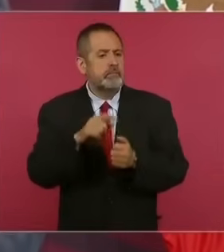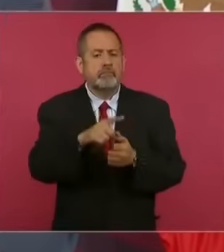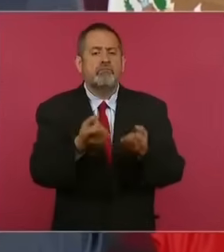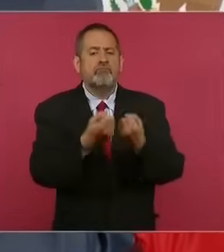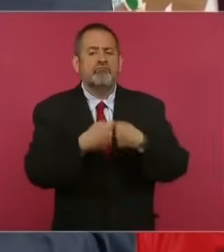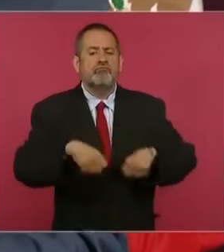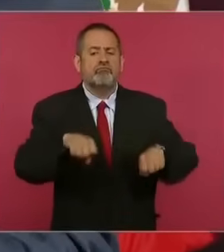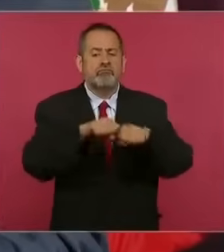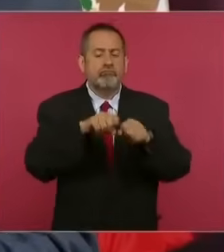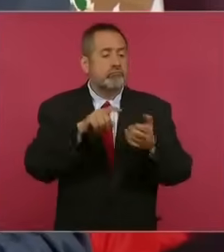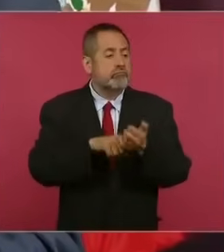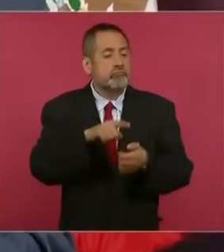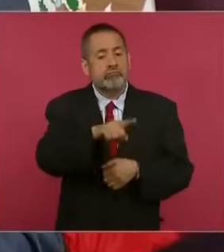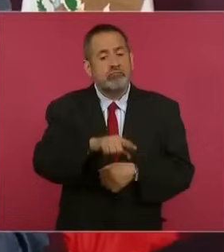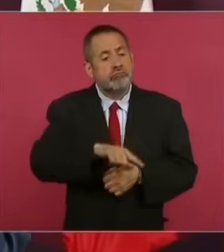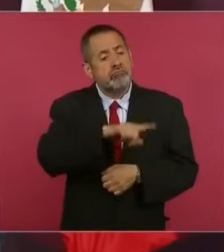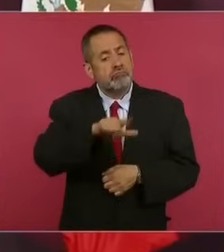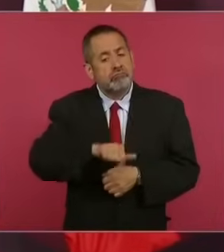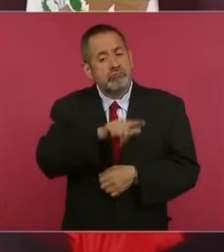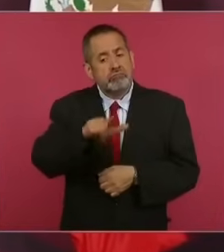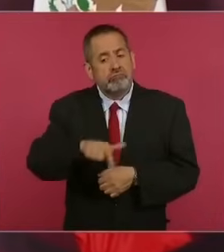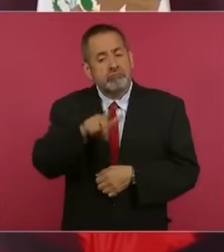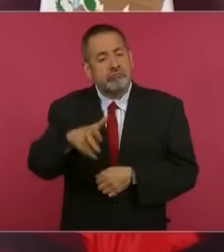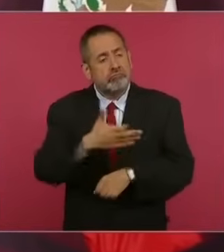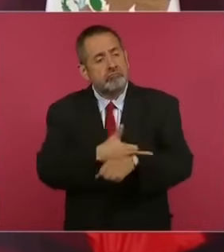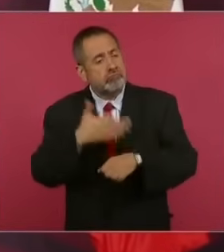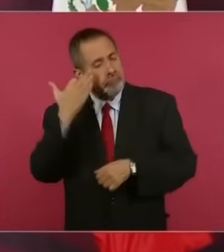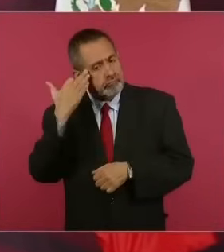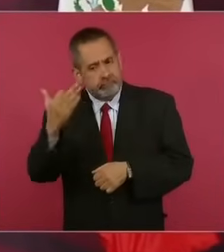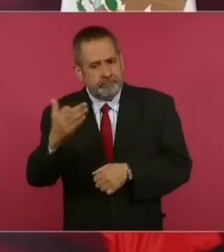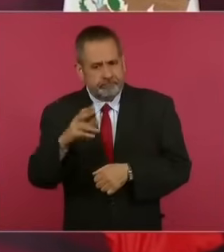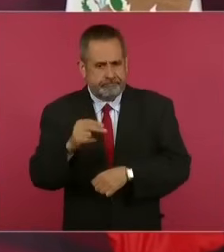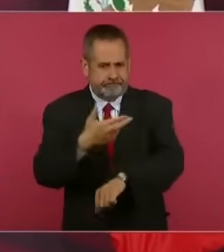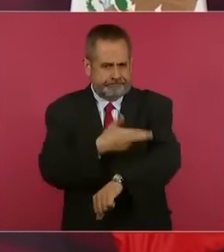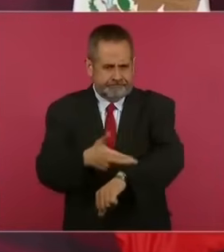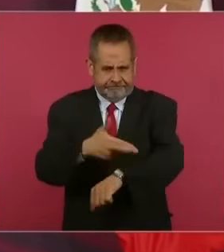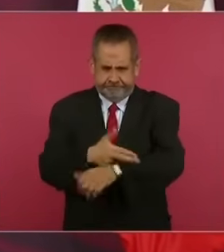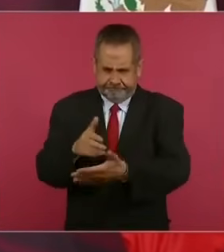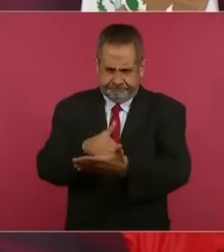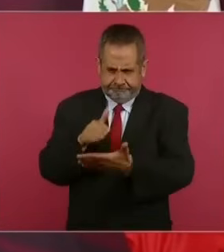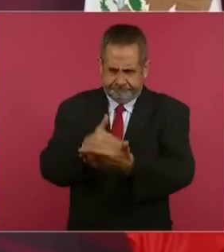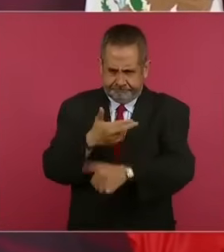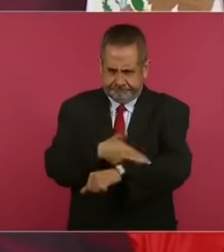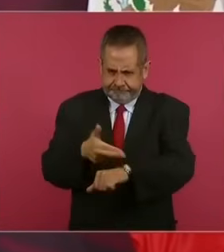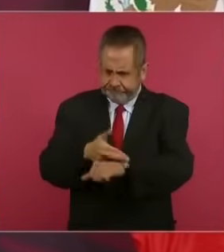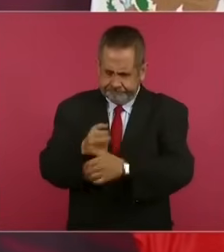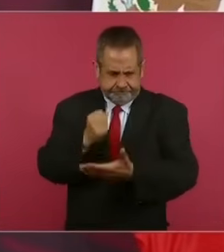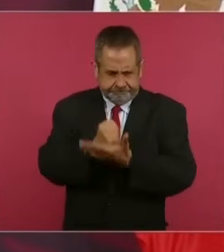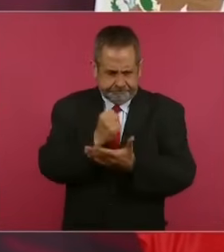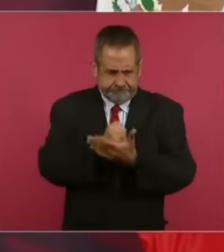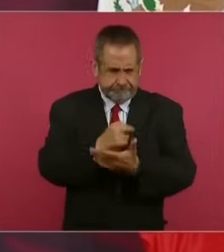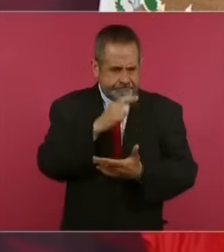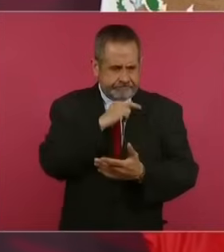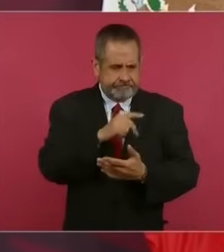no demoren los trámites, que se actúe pronto.